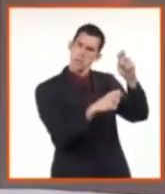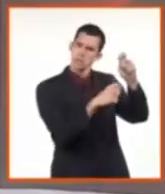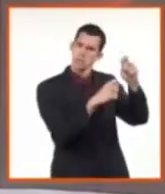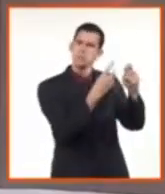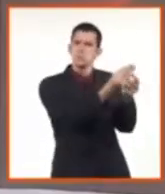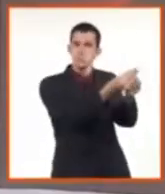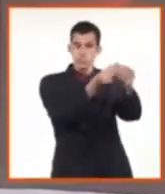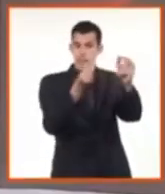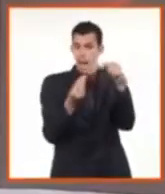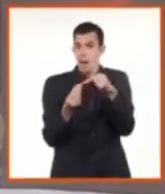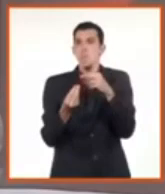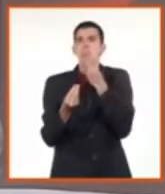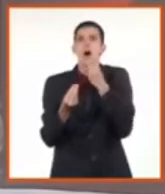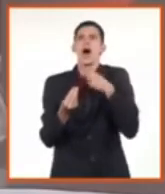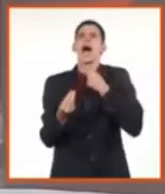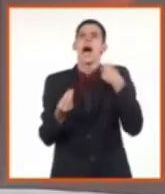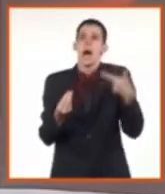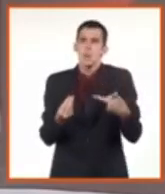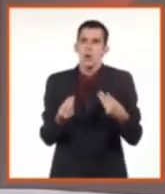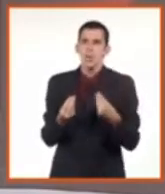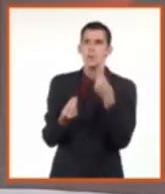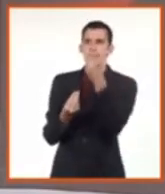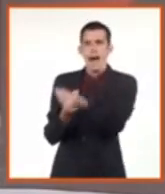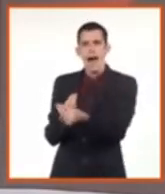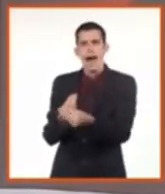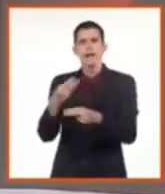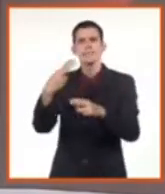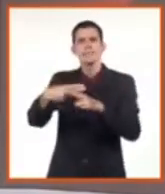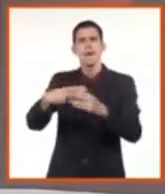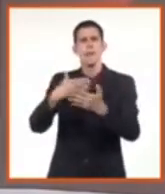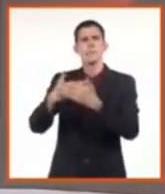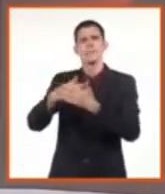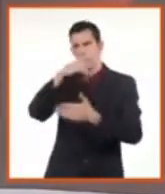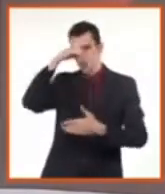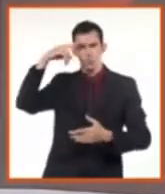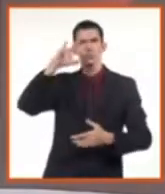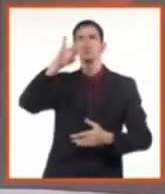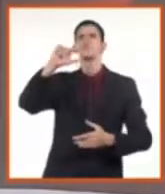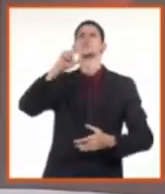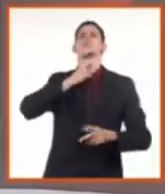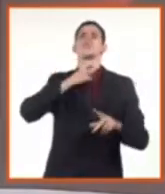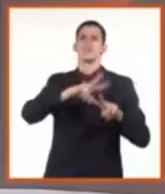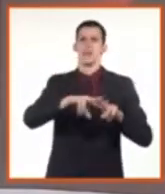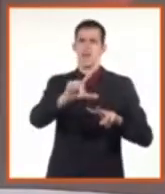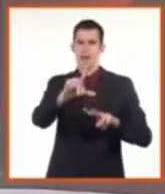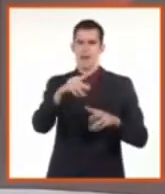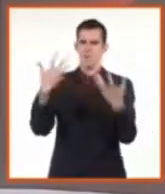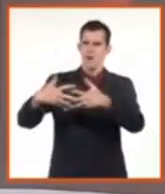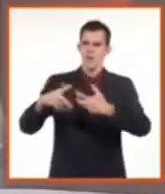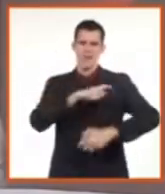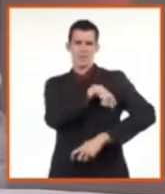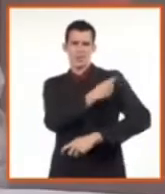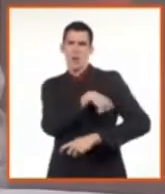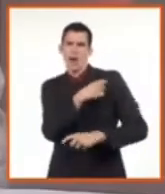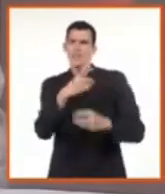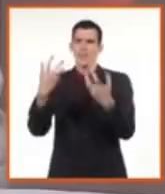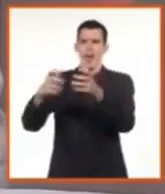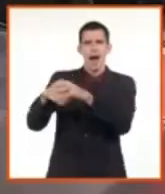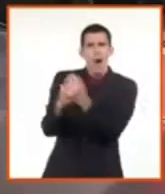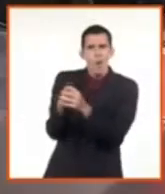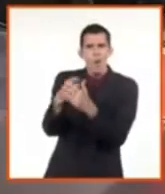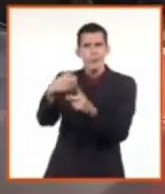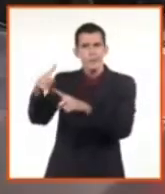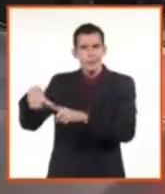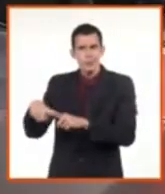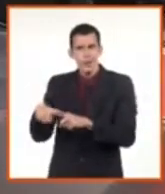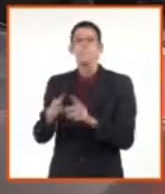en las propias entidades o sea las propias modalidades de inversiones extranjeras pueden vender también comercializar al por mayor estos productos